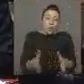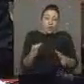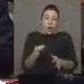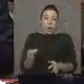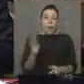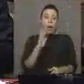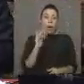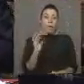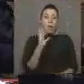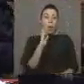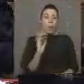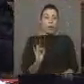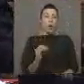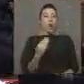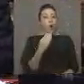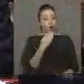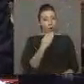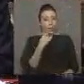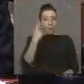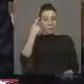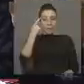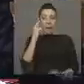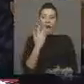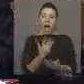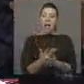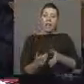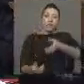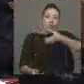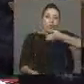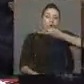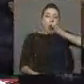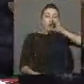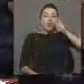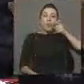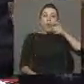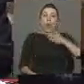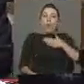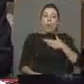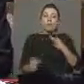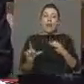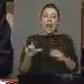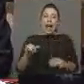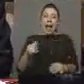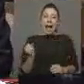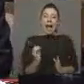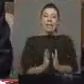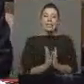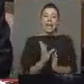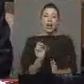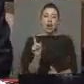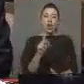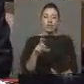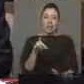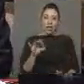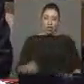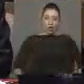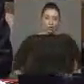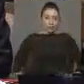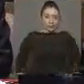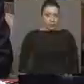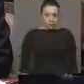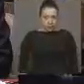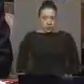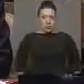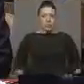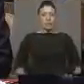de Biobío y también para que haya consumo humano, sobre todo en Laja y San Rosendo. Señor